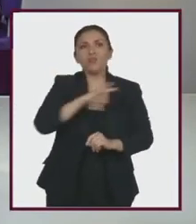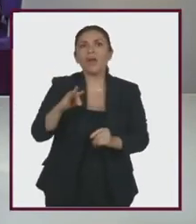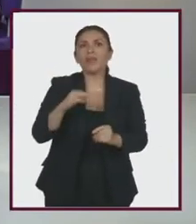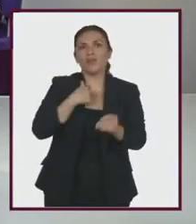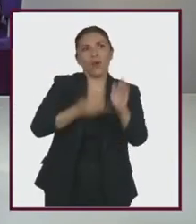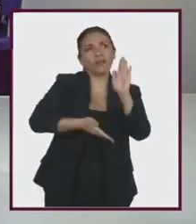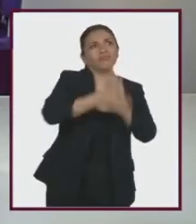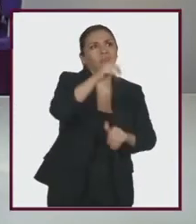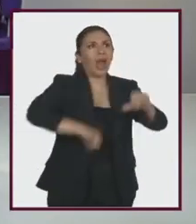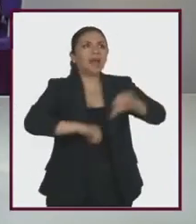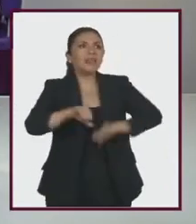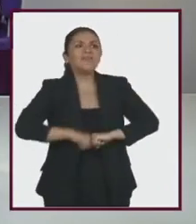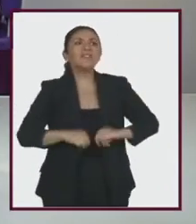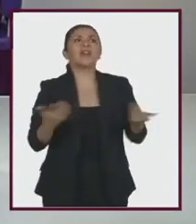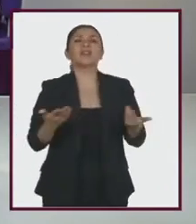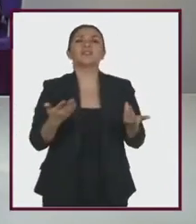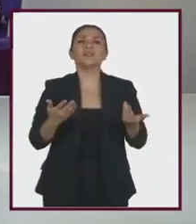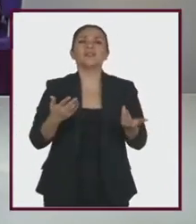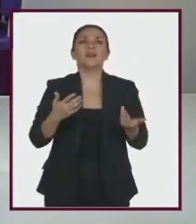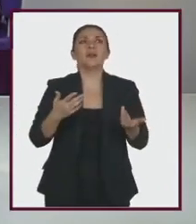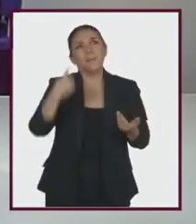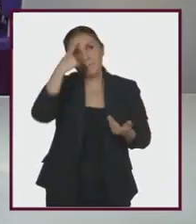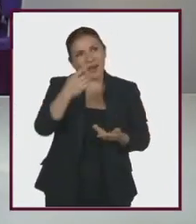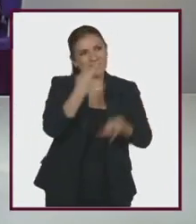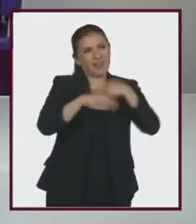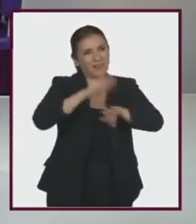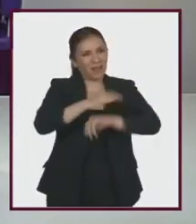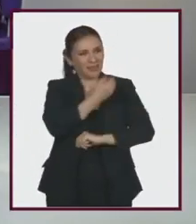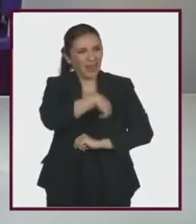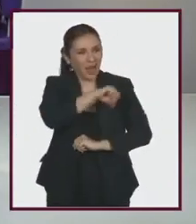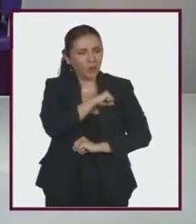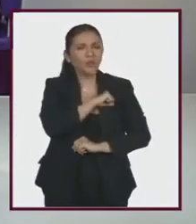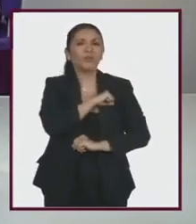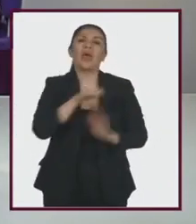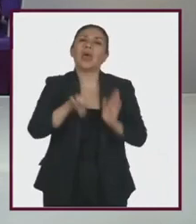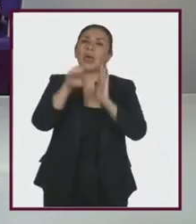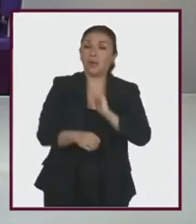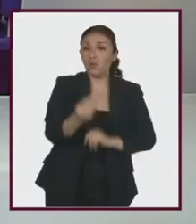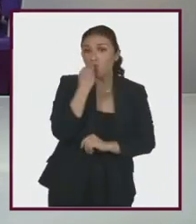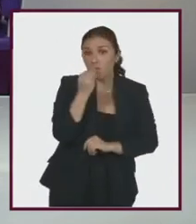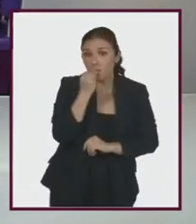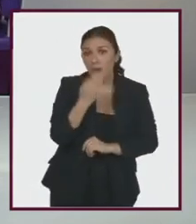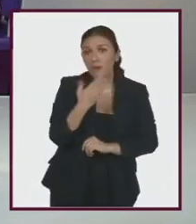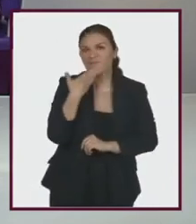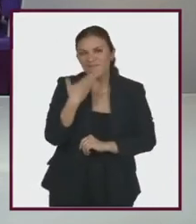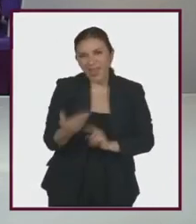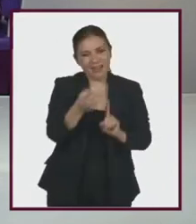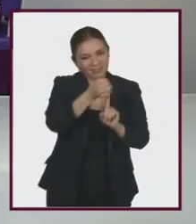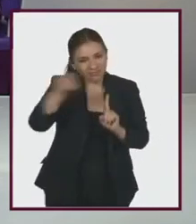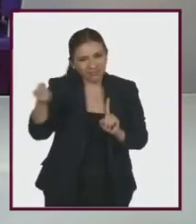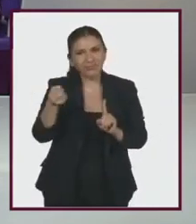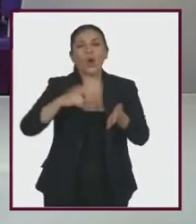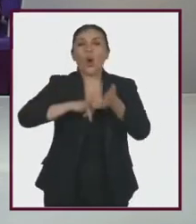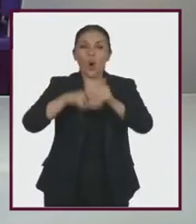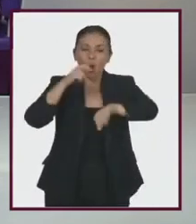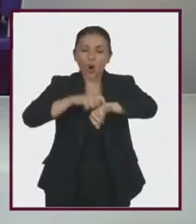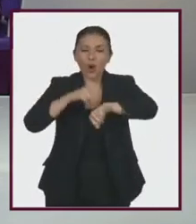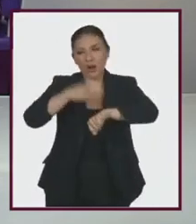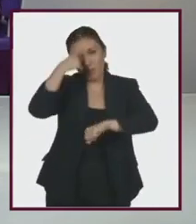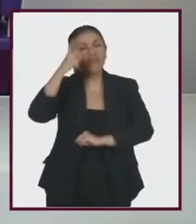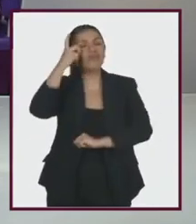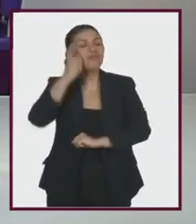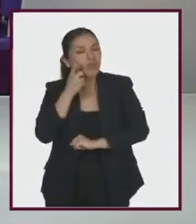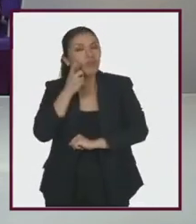actividades que puedan ser hábitos saludables que van desde alimentación horarios para dormir,